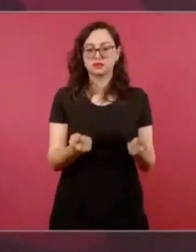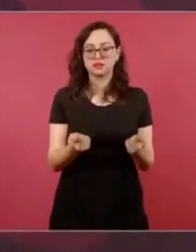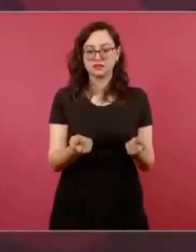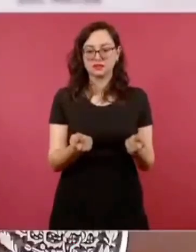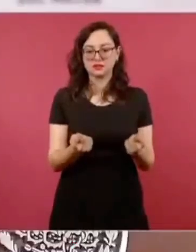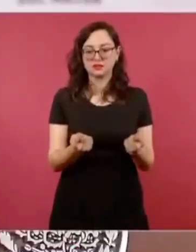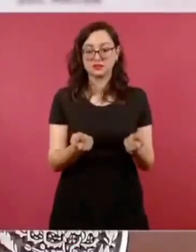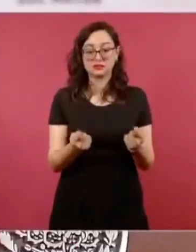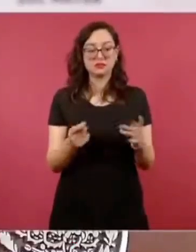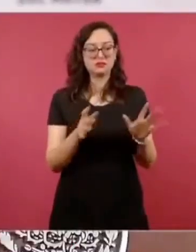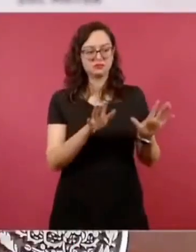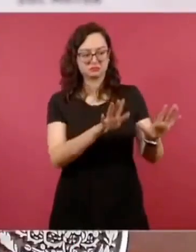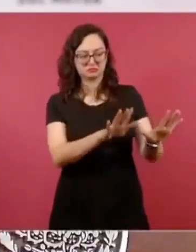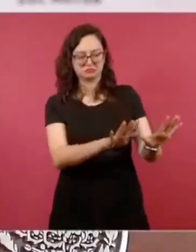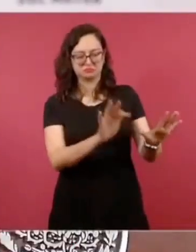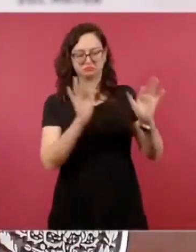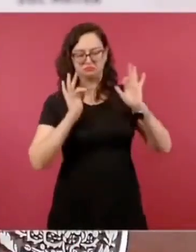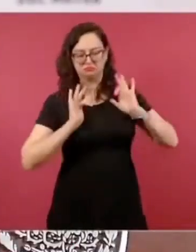deciden